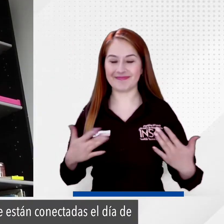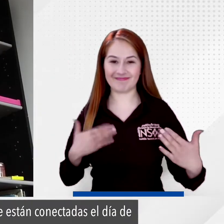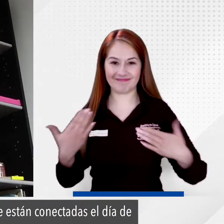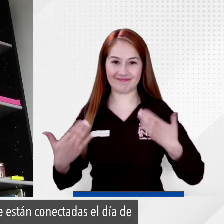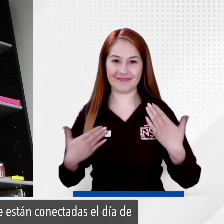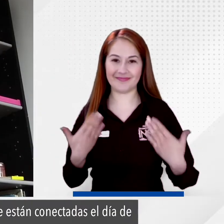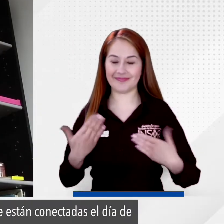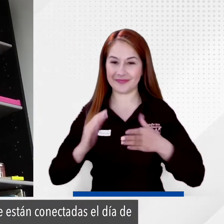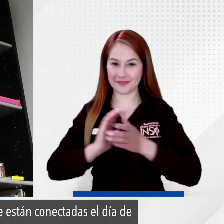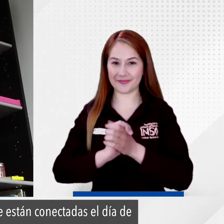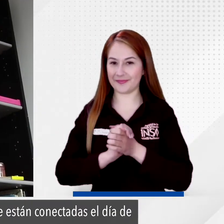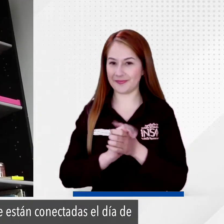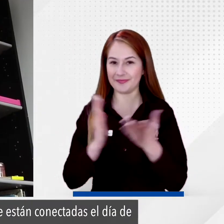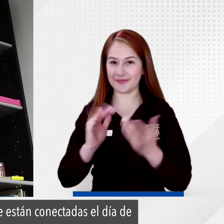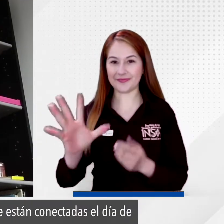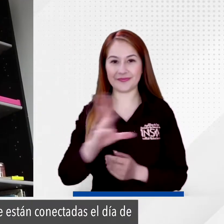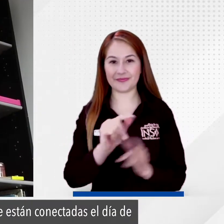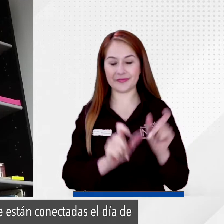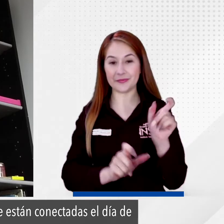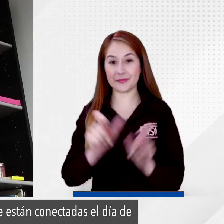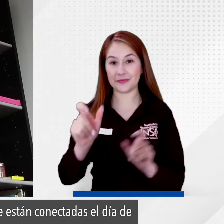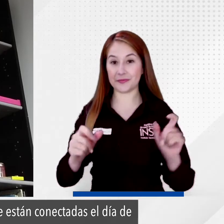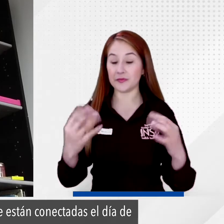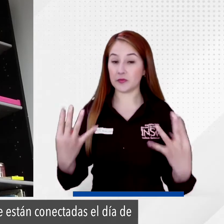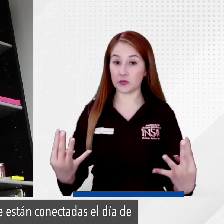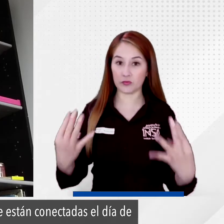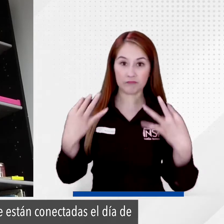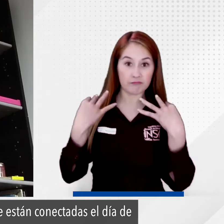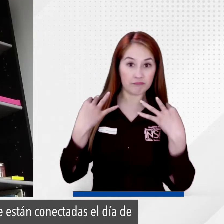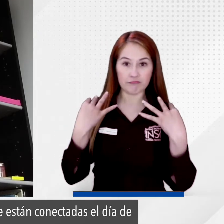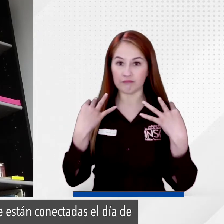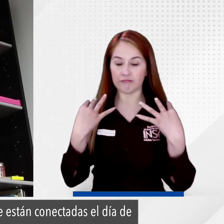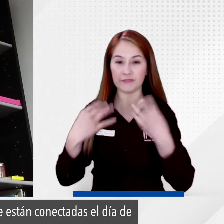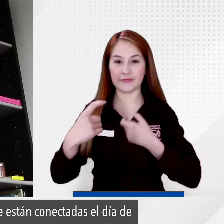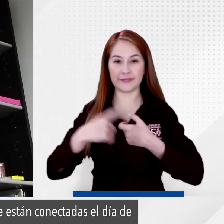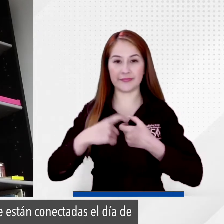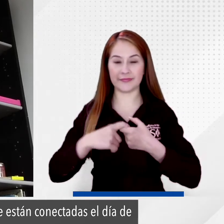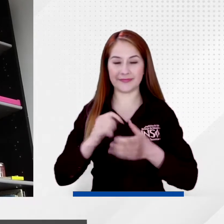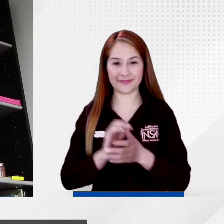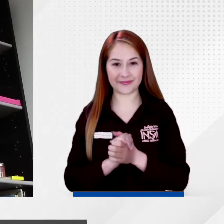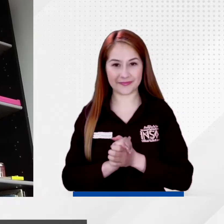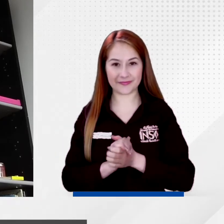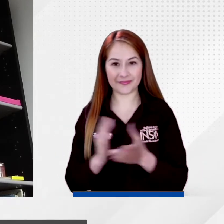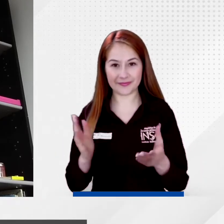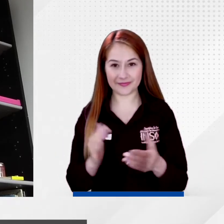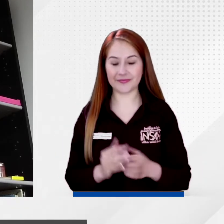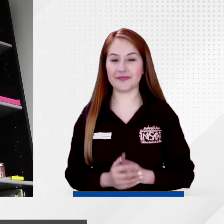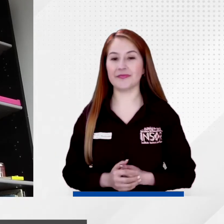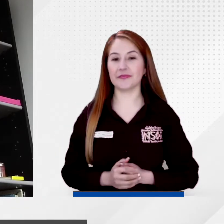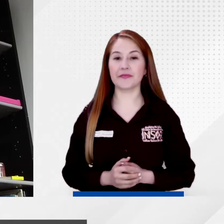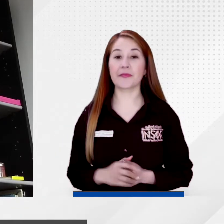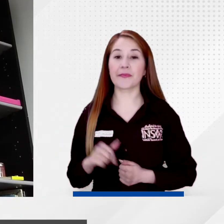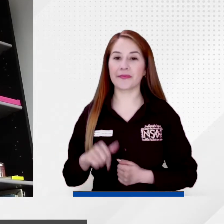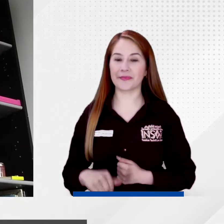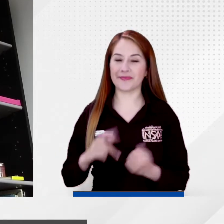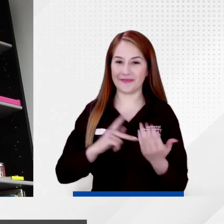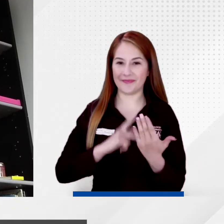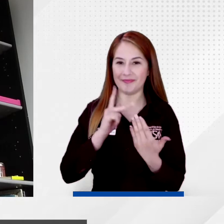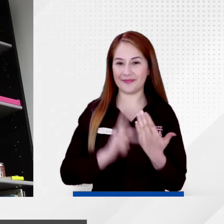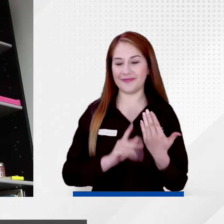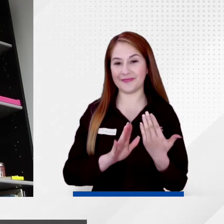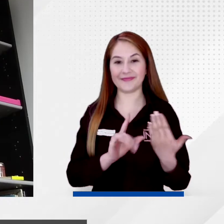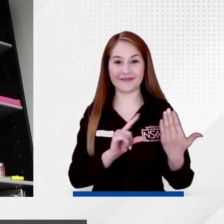me alegra saludar a todas las personas que están conectadas el día de hoy en este proyecto